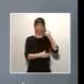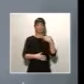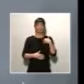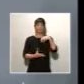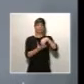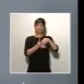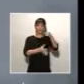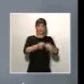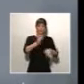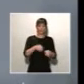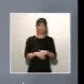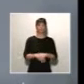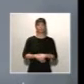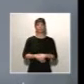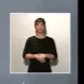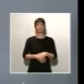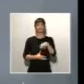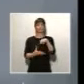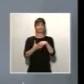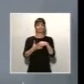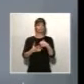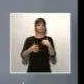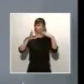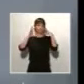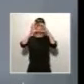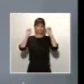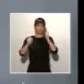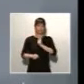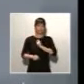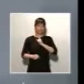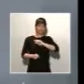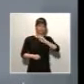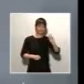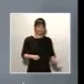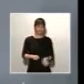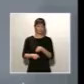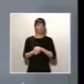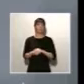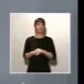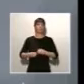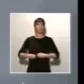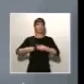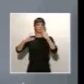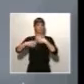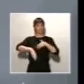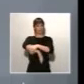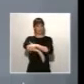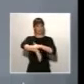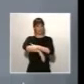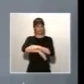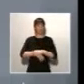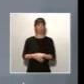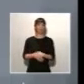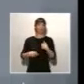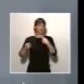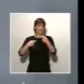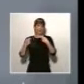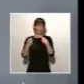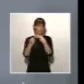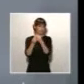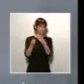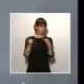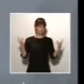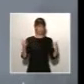instalaciones de las fuerzas y cuerpos de seguridad del Estado, edificios de la Administración, mercados, etc. También